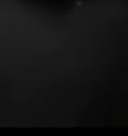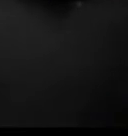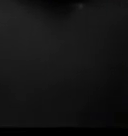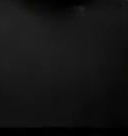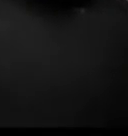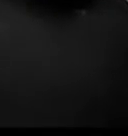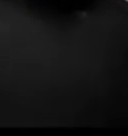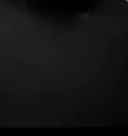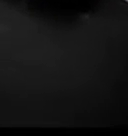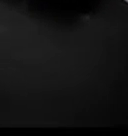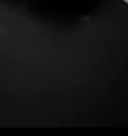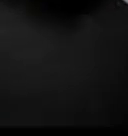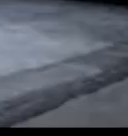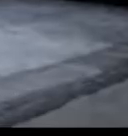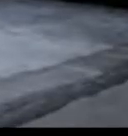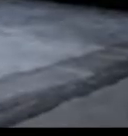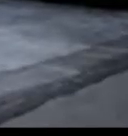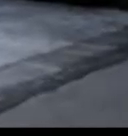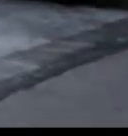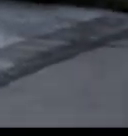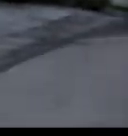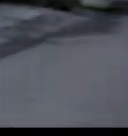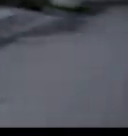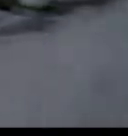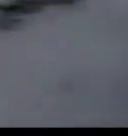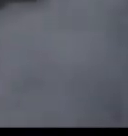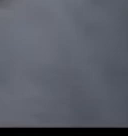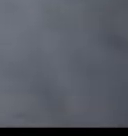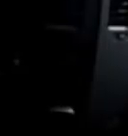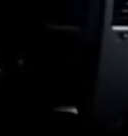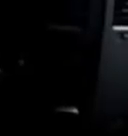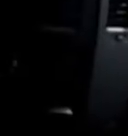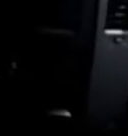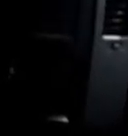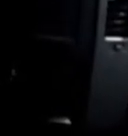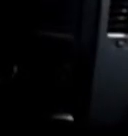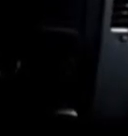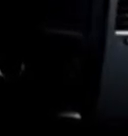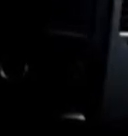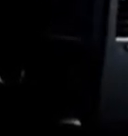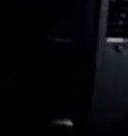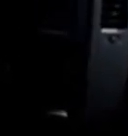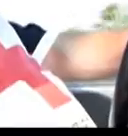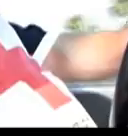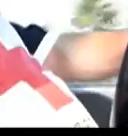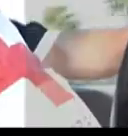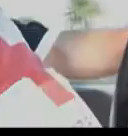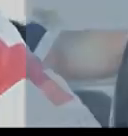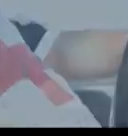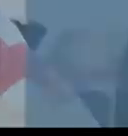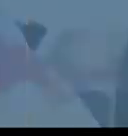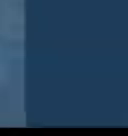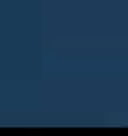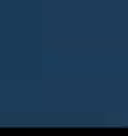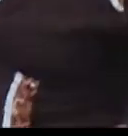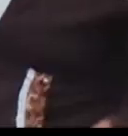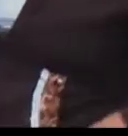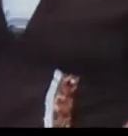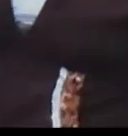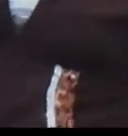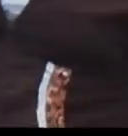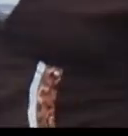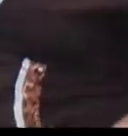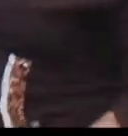invitado más del día de hoy es el doctor Fernando Zuinaga Cárdenas, presidente nacional de la Cruz Roja Mexicana.